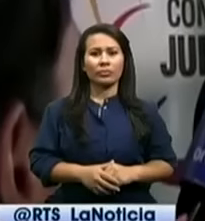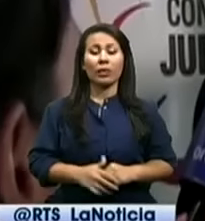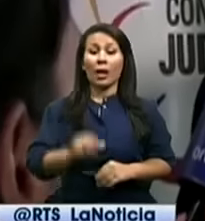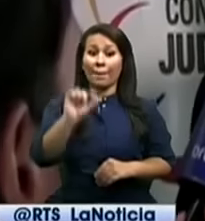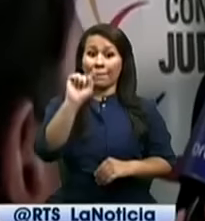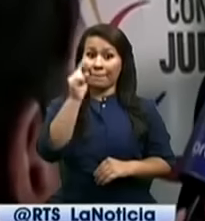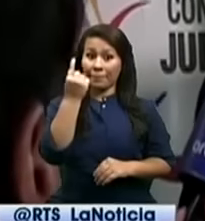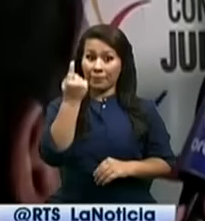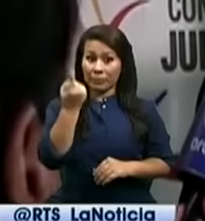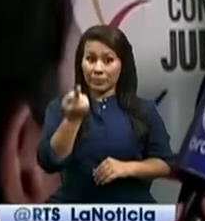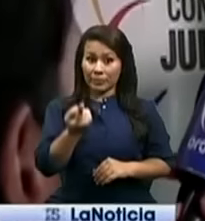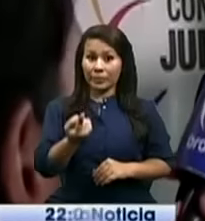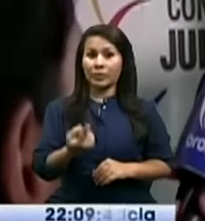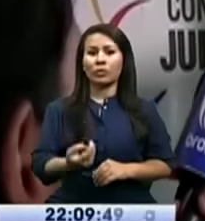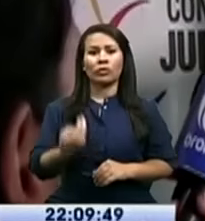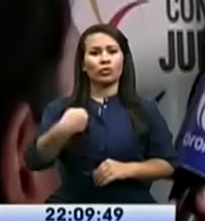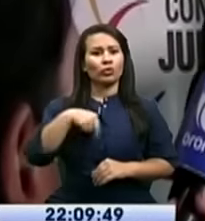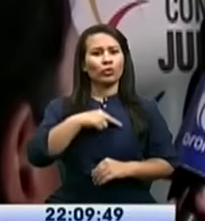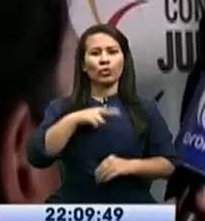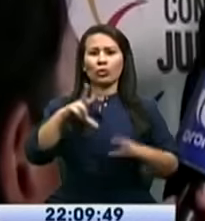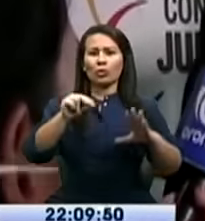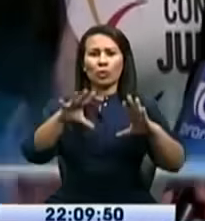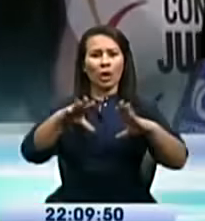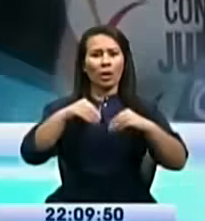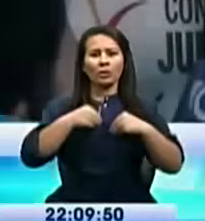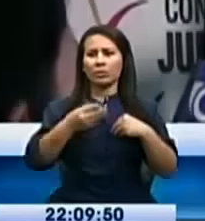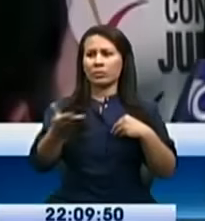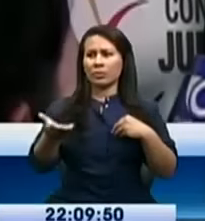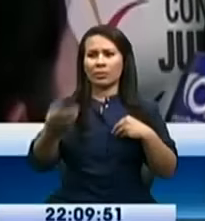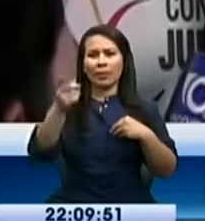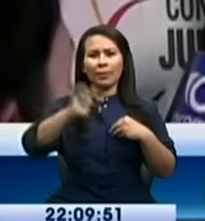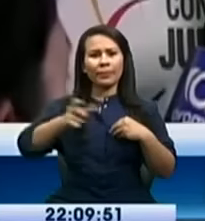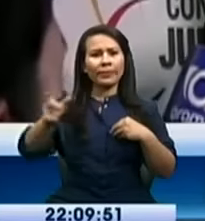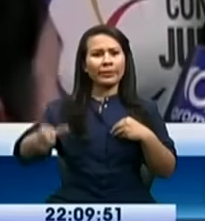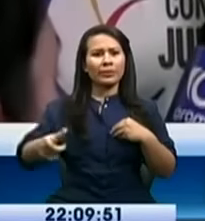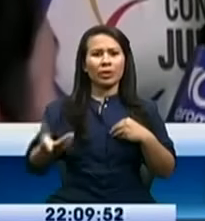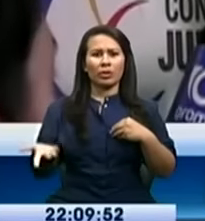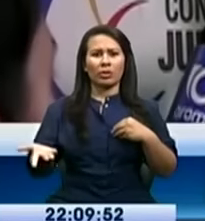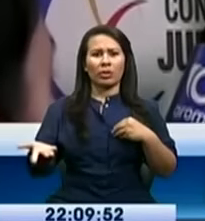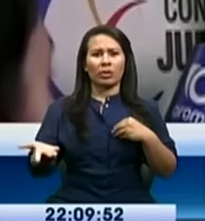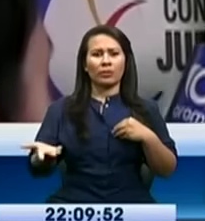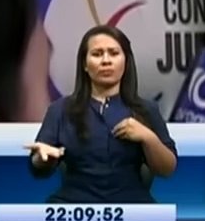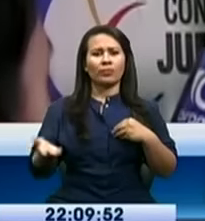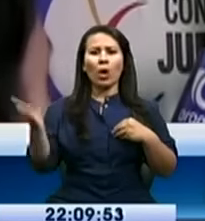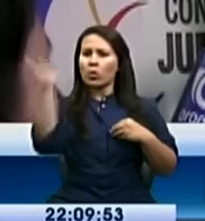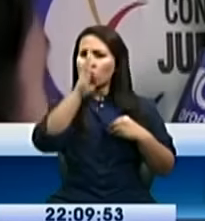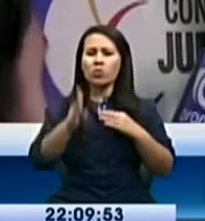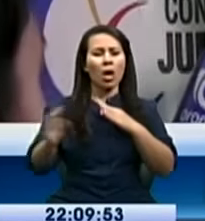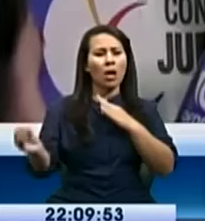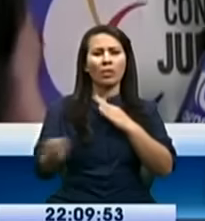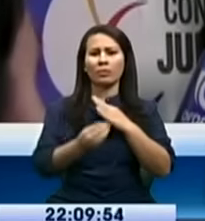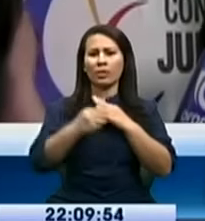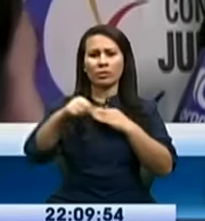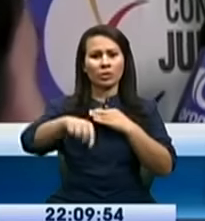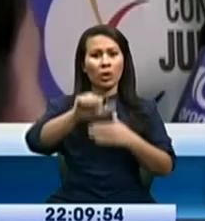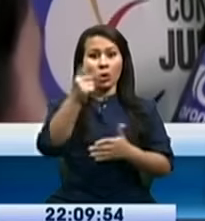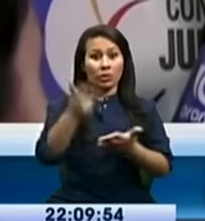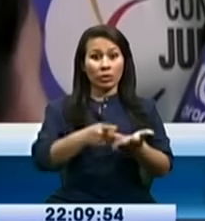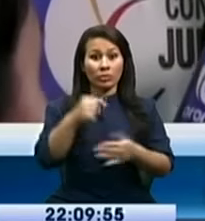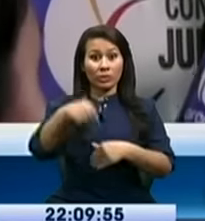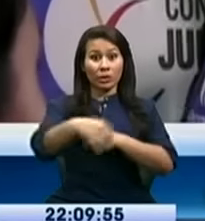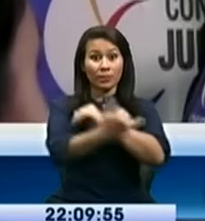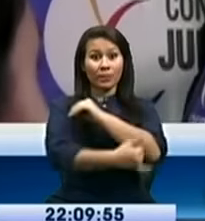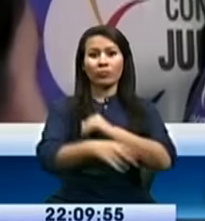Primero, por supuesto, nuestro rechazo y consternación por estos hechos que ojalá nunca se repitan en nuestro país. Este